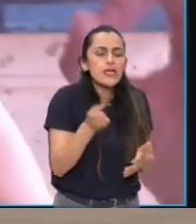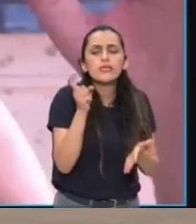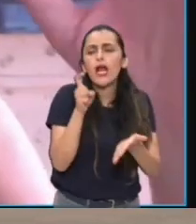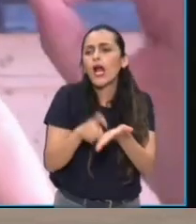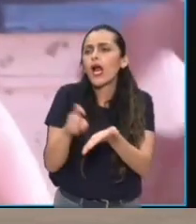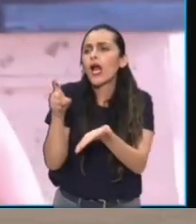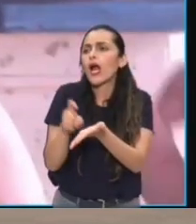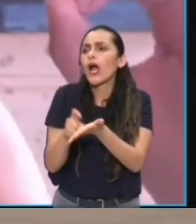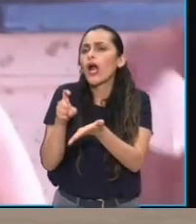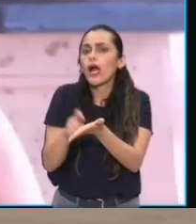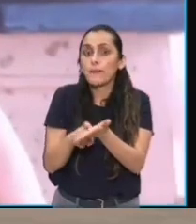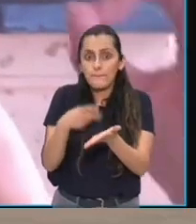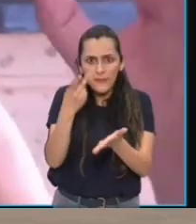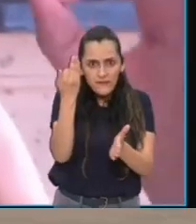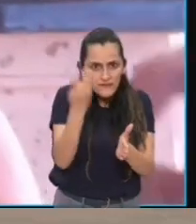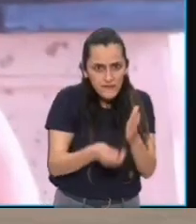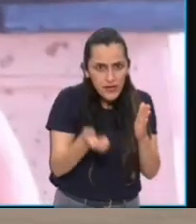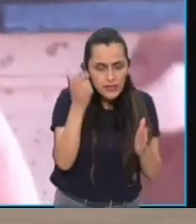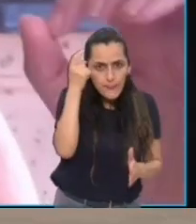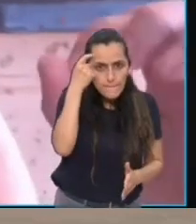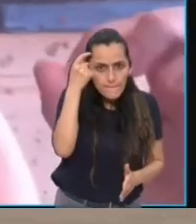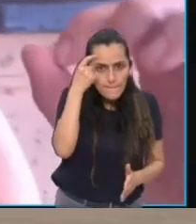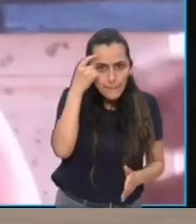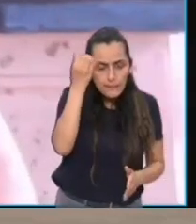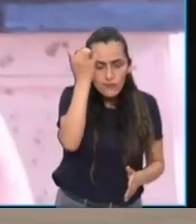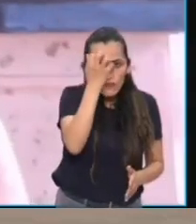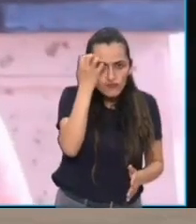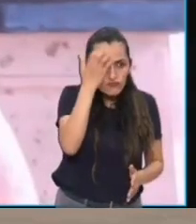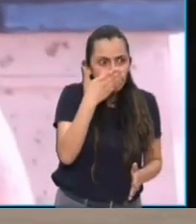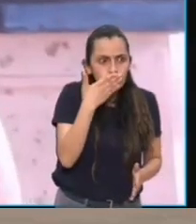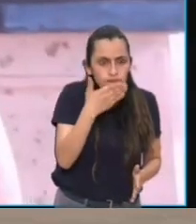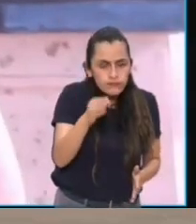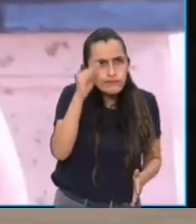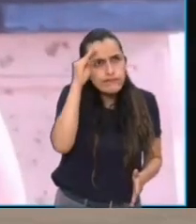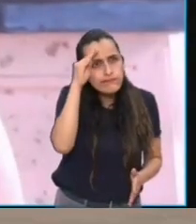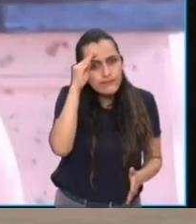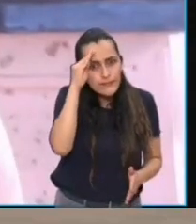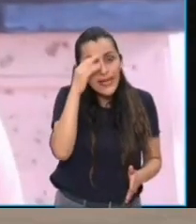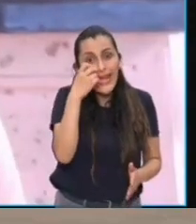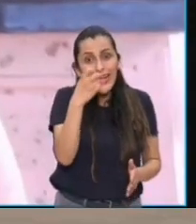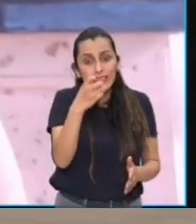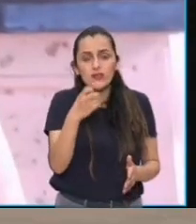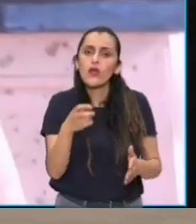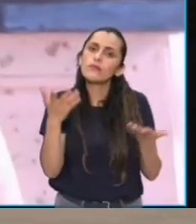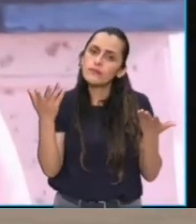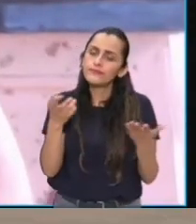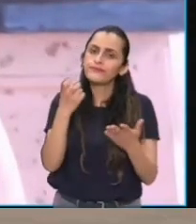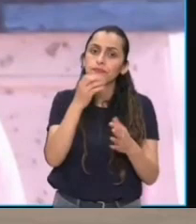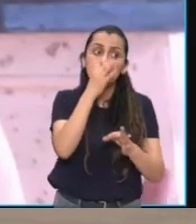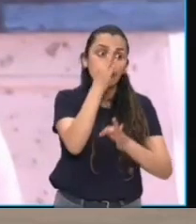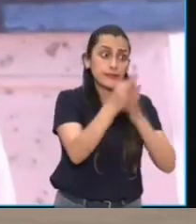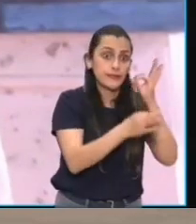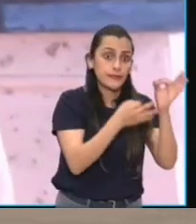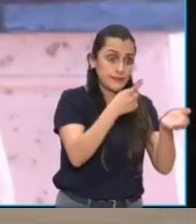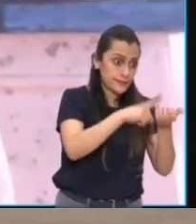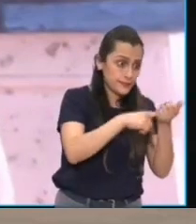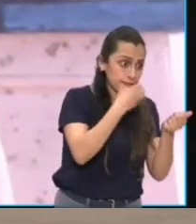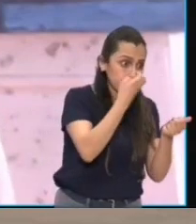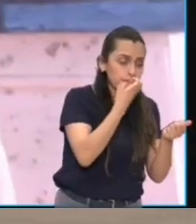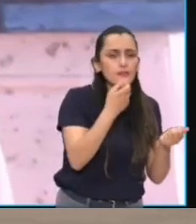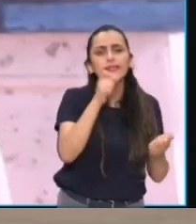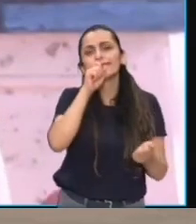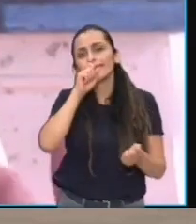importante que estas campañas contra el tabaco y contra las adicciones también las retomen los medios de comunicación, en especial